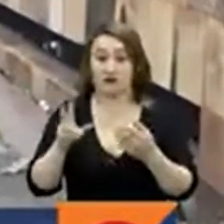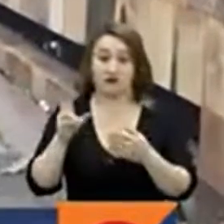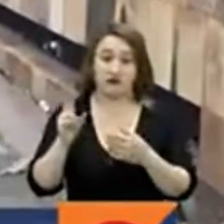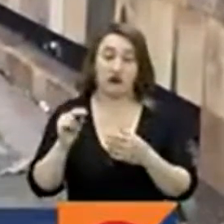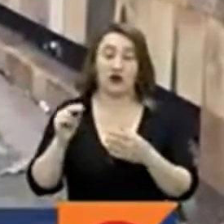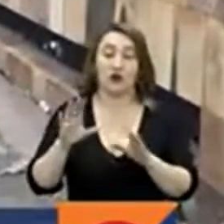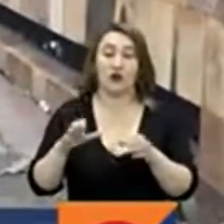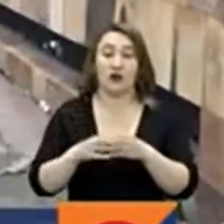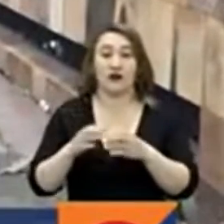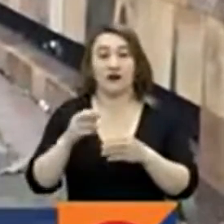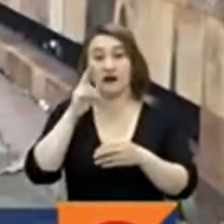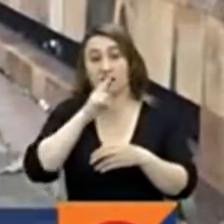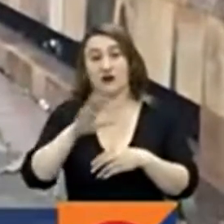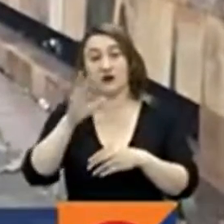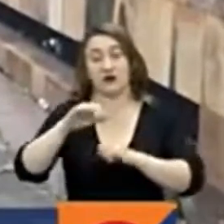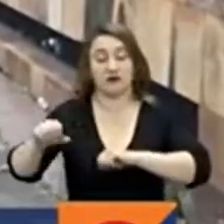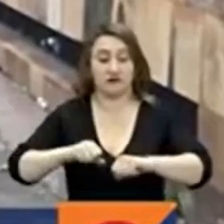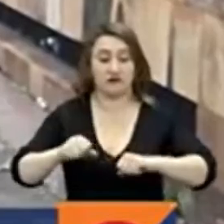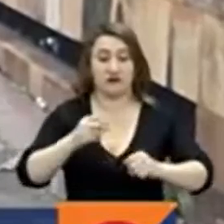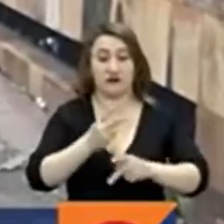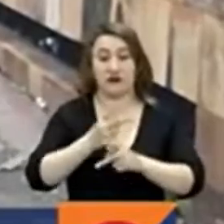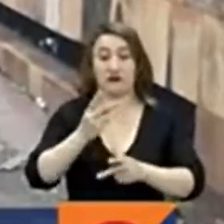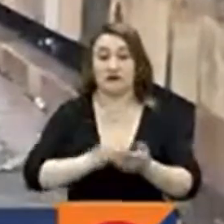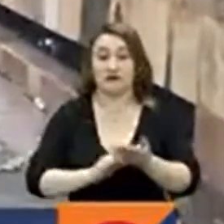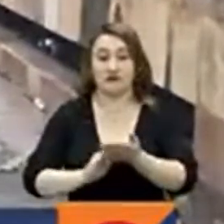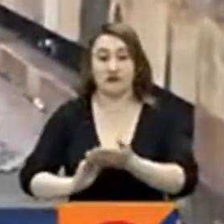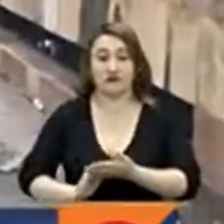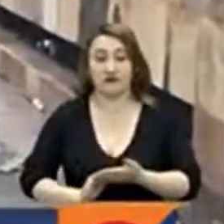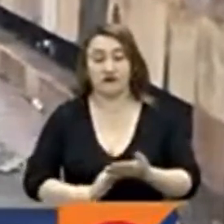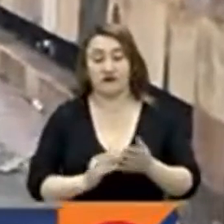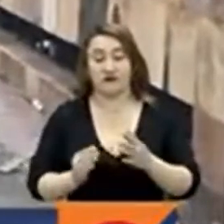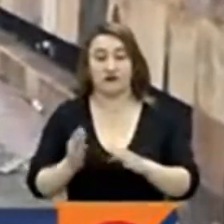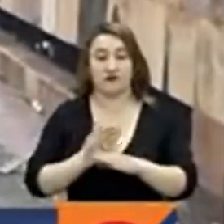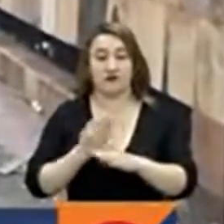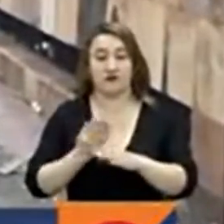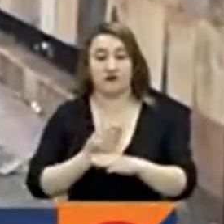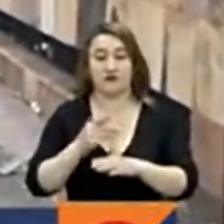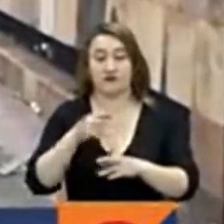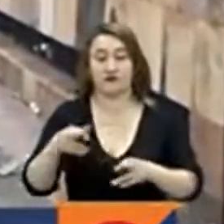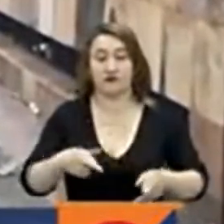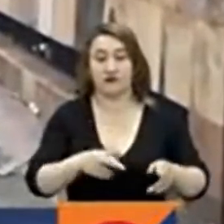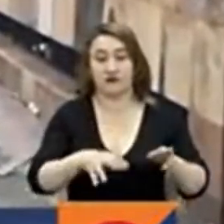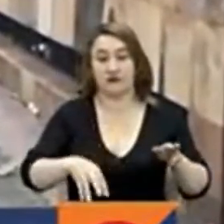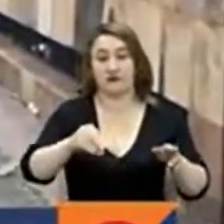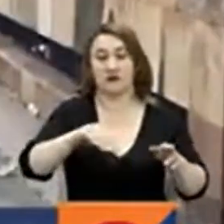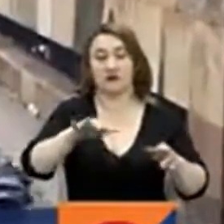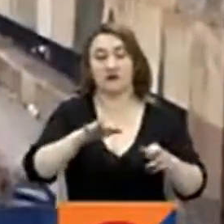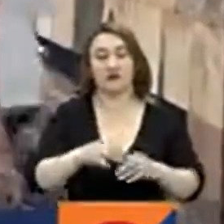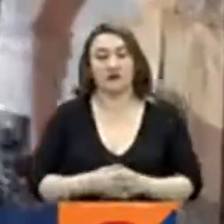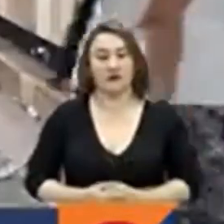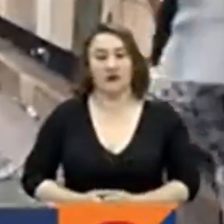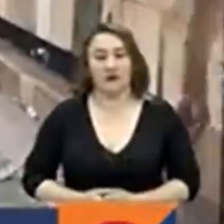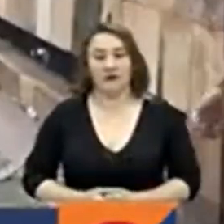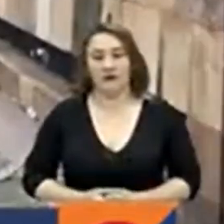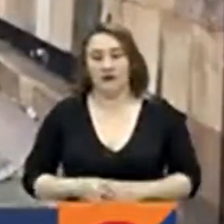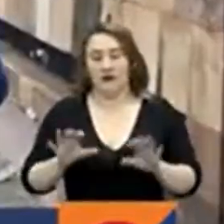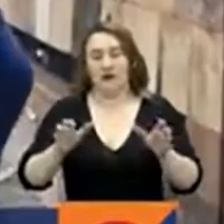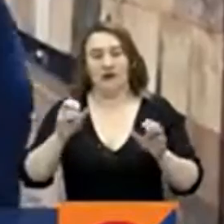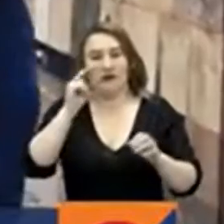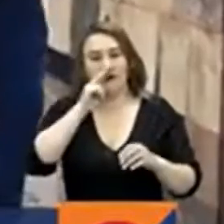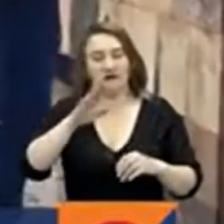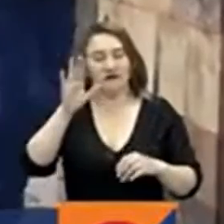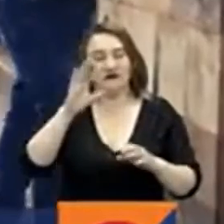Unidad Nacional de Gestión del Riesgo para resolver los problemas que se han generado en el río Magdalena a la altura de Puerto Wilches. Radio Nacional